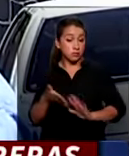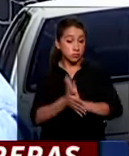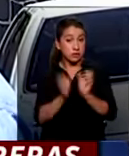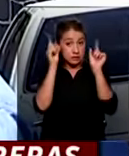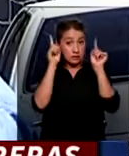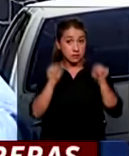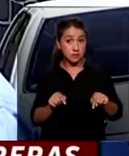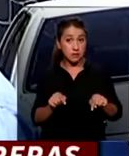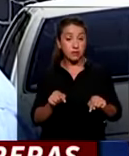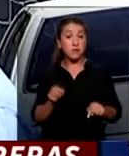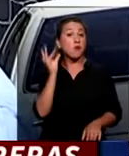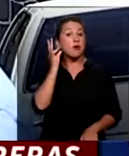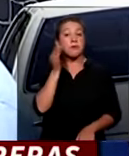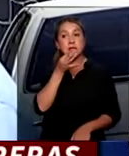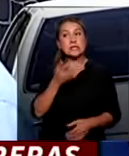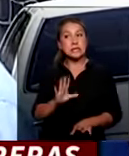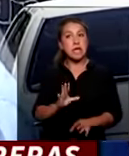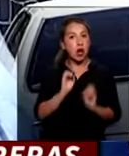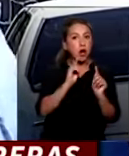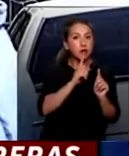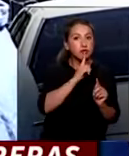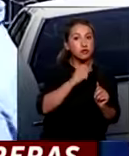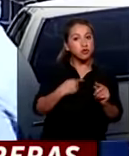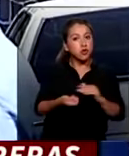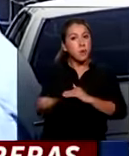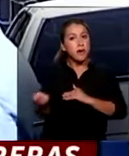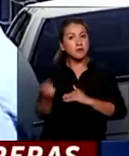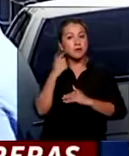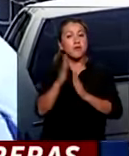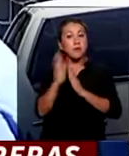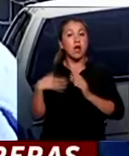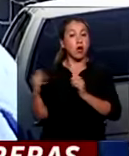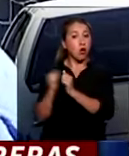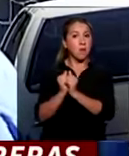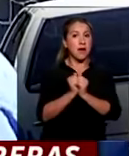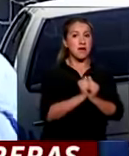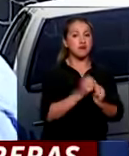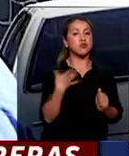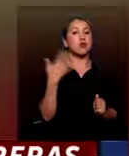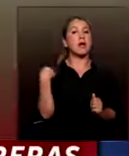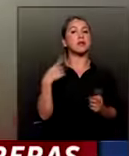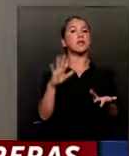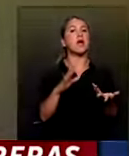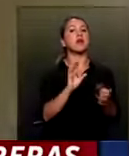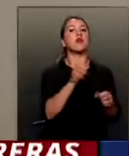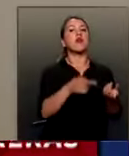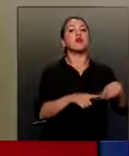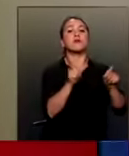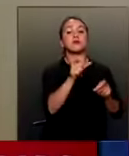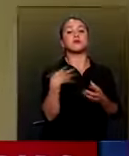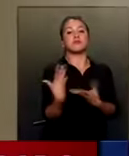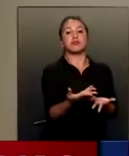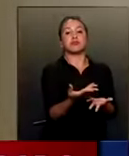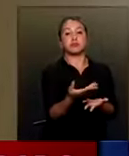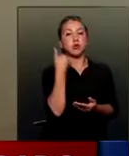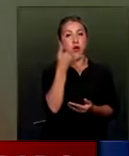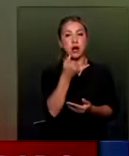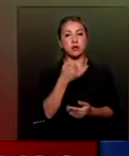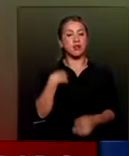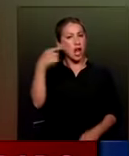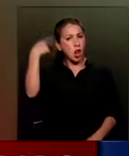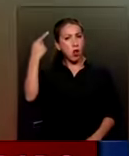asunto. Y y la señora me dice, "Ya, yo te lo paso." O me dice, "Ya, acompáñame, lo tengo por aquí. Lo encargué", me dice. No, estáis loca, hón,